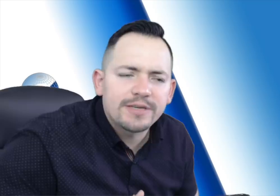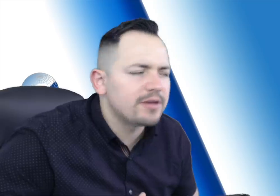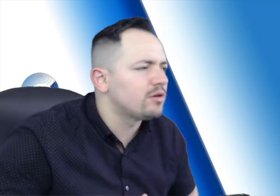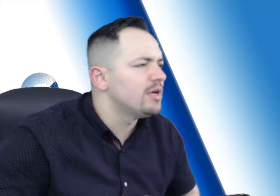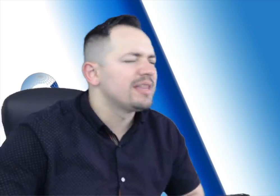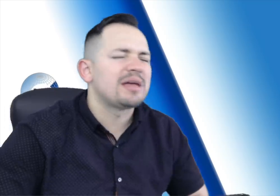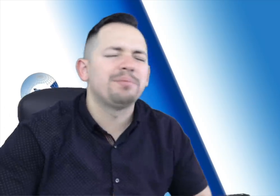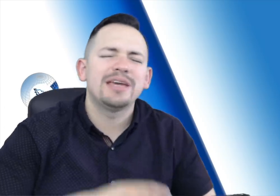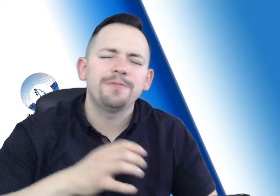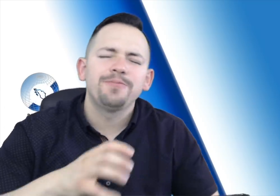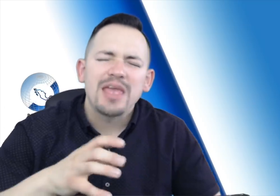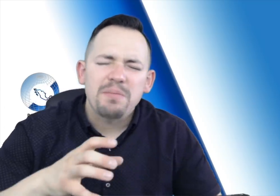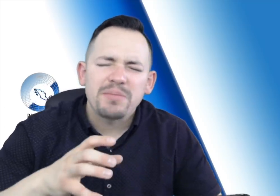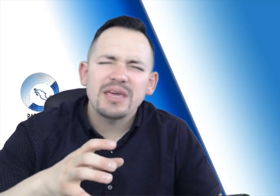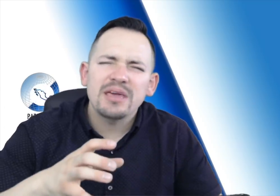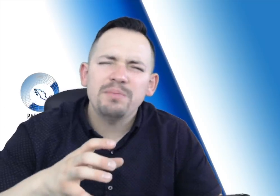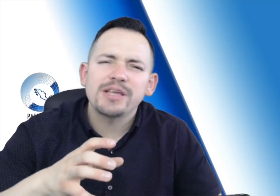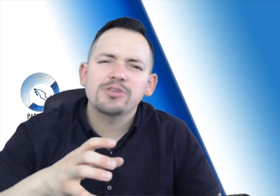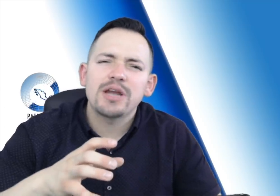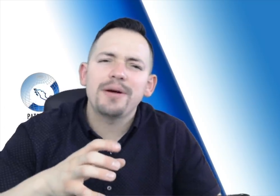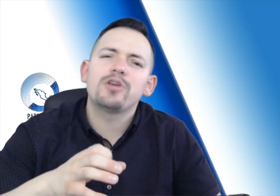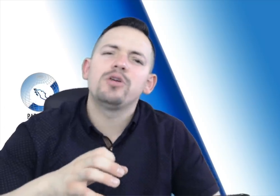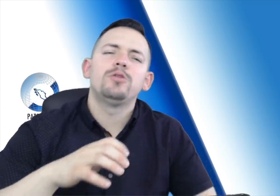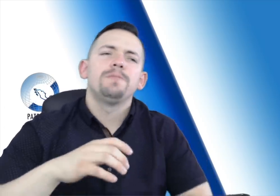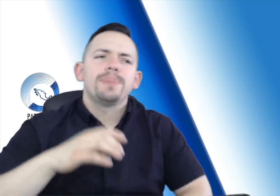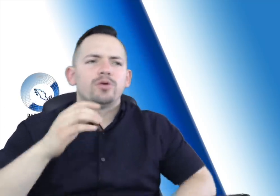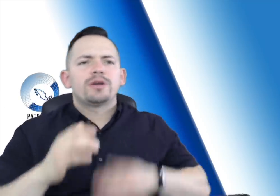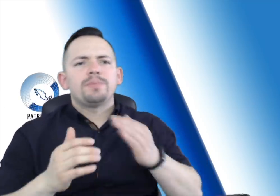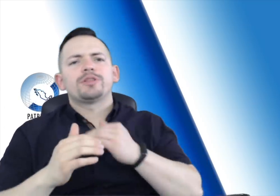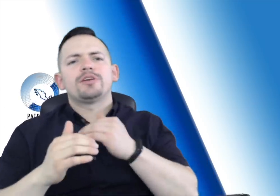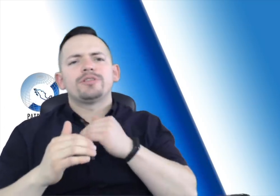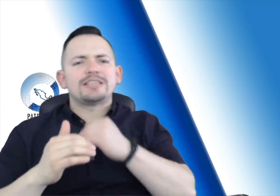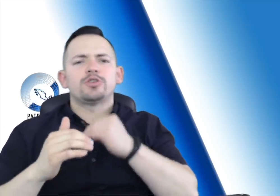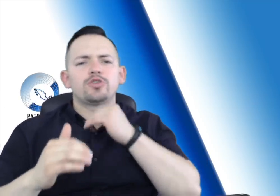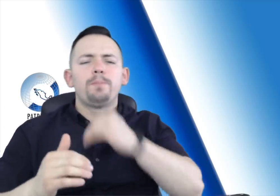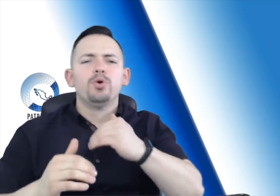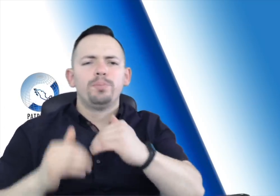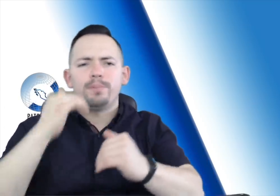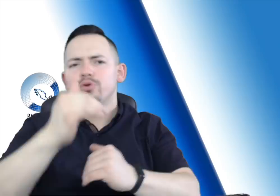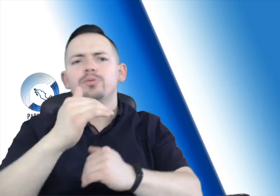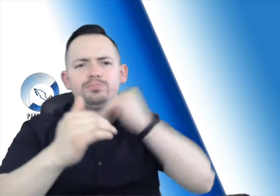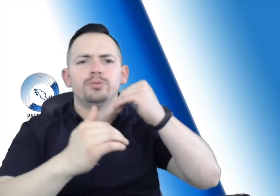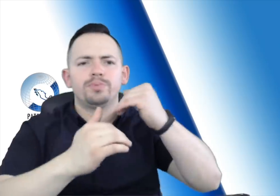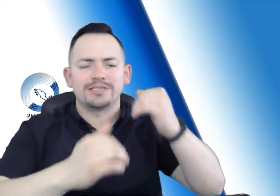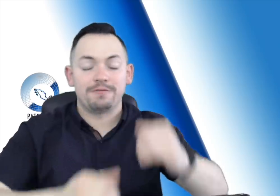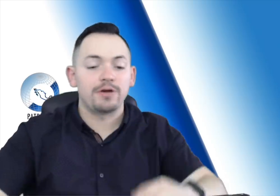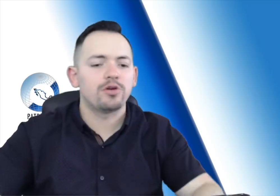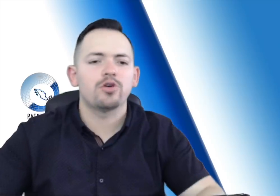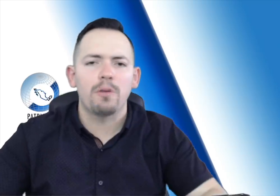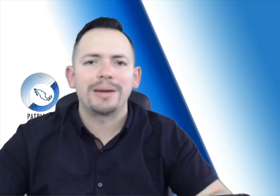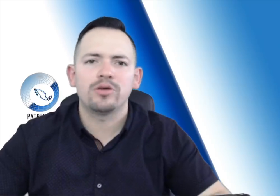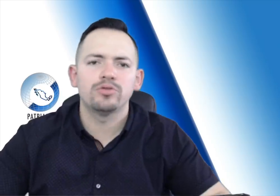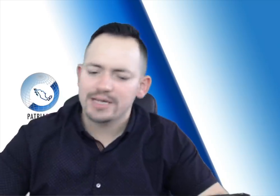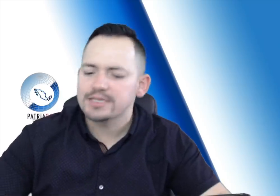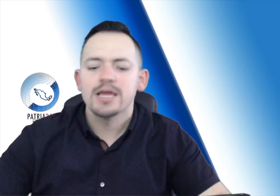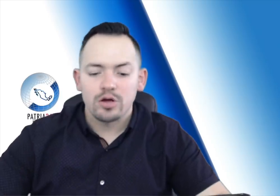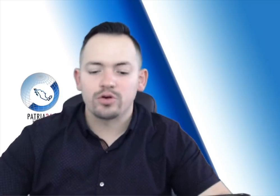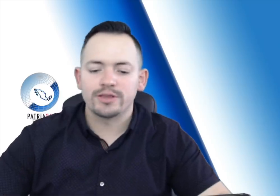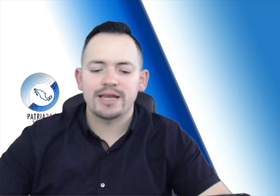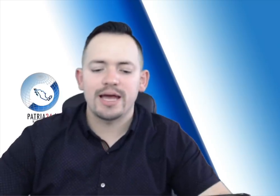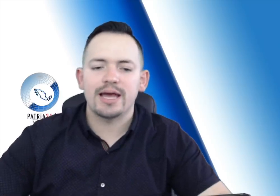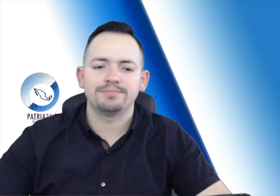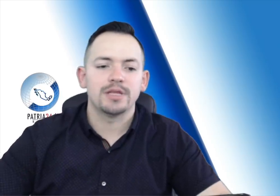en específico, también me impresionaba cómo un reportero tras otro se fueron con